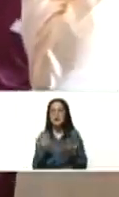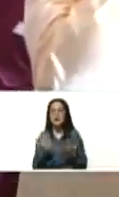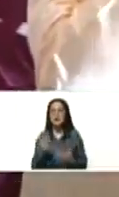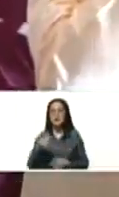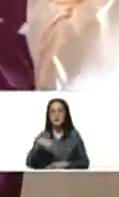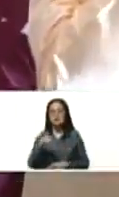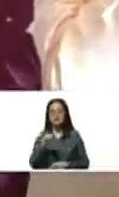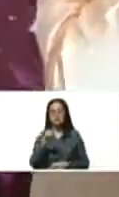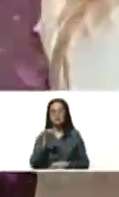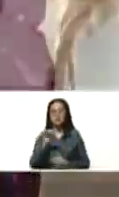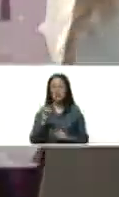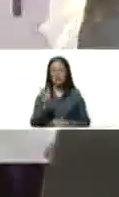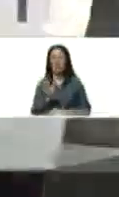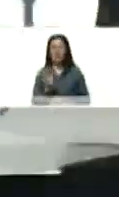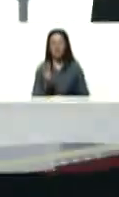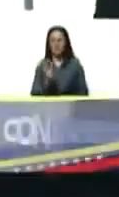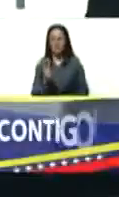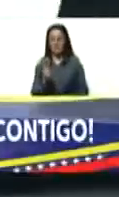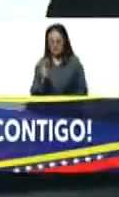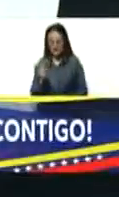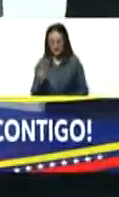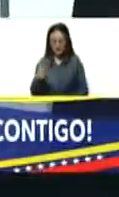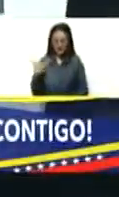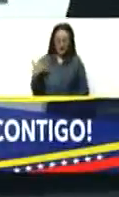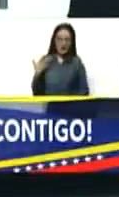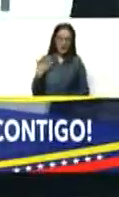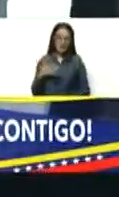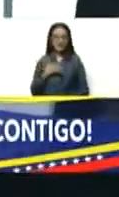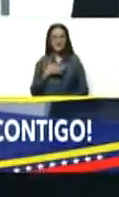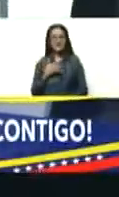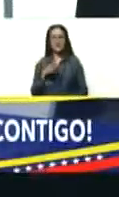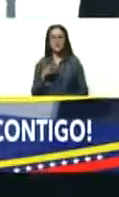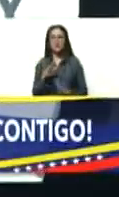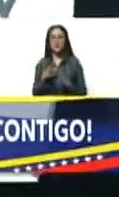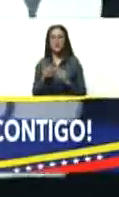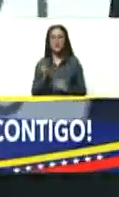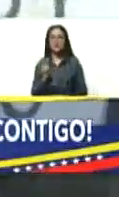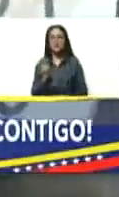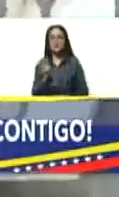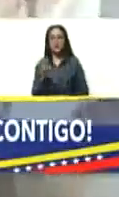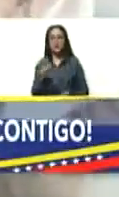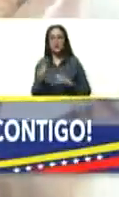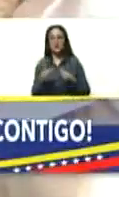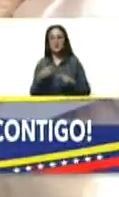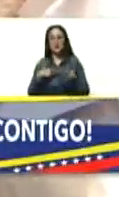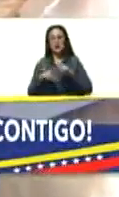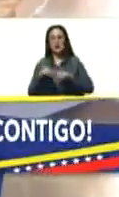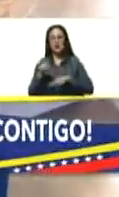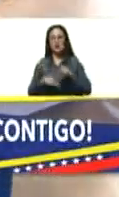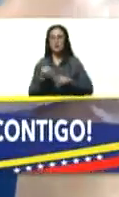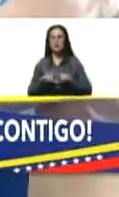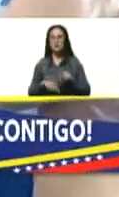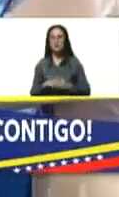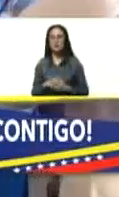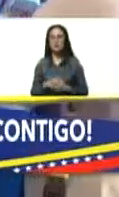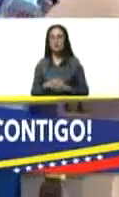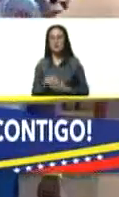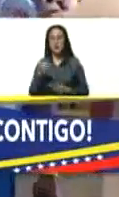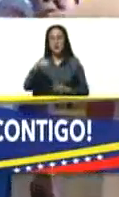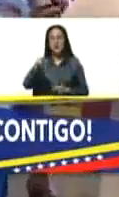Por venezolano. Qué alegría siente uno cuando los venezolanos hacemos nuestras cosas. ¿Ah? Y ellos nos